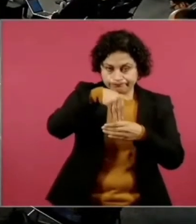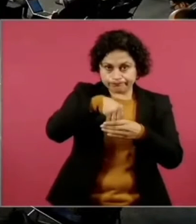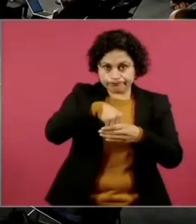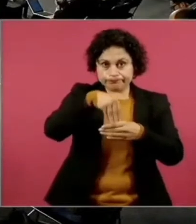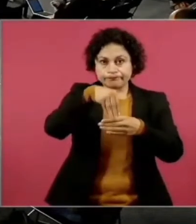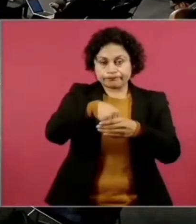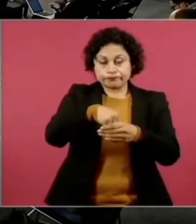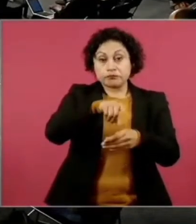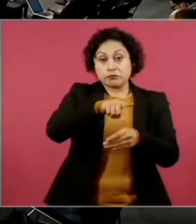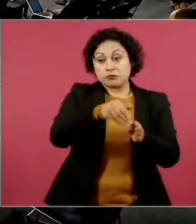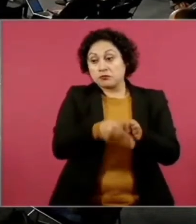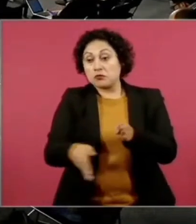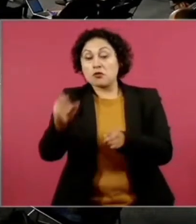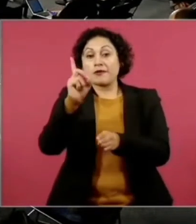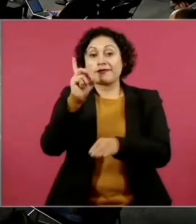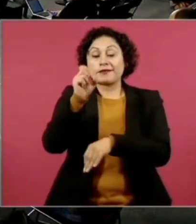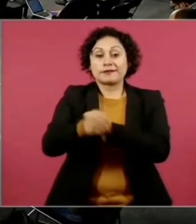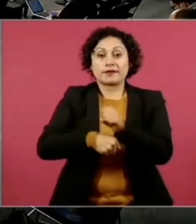30 años